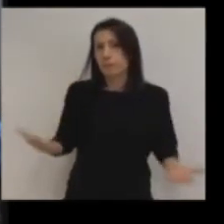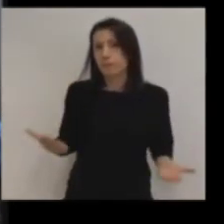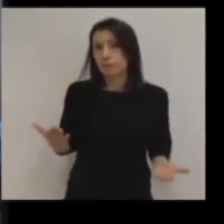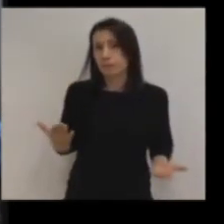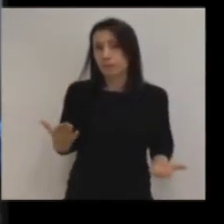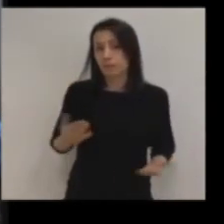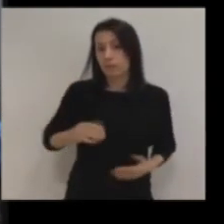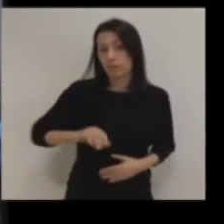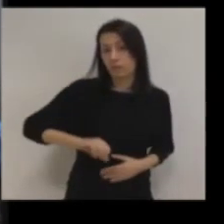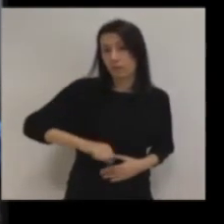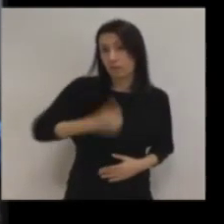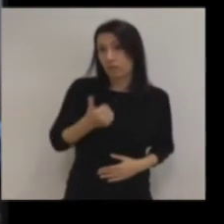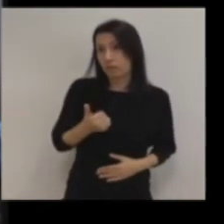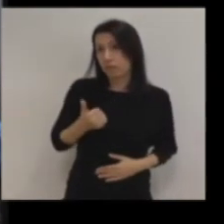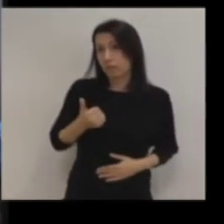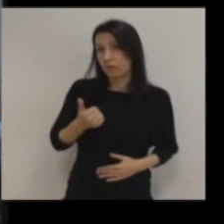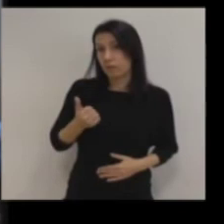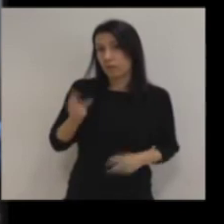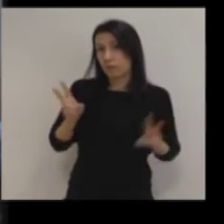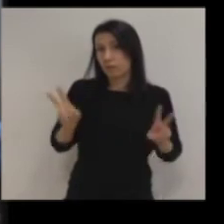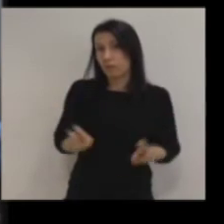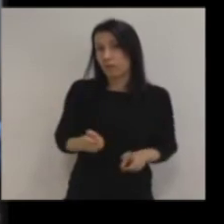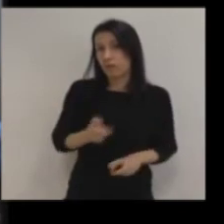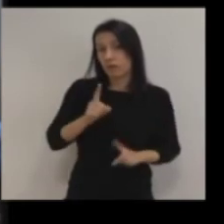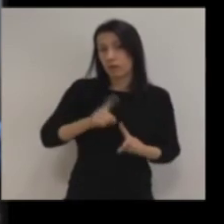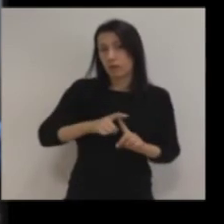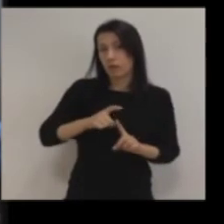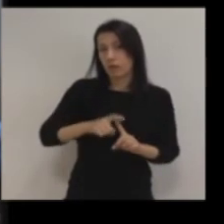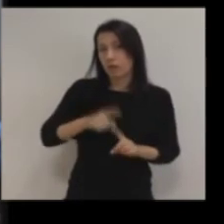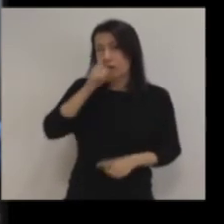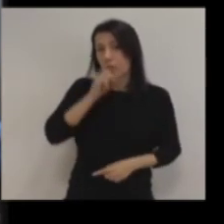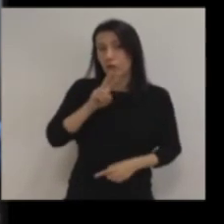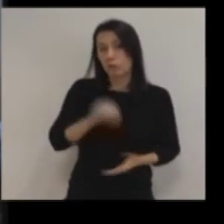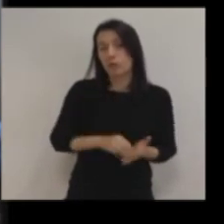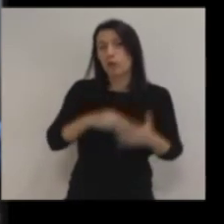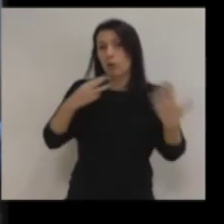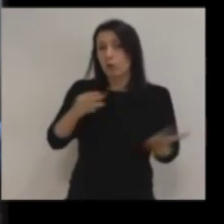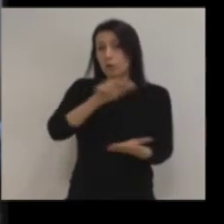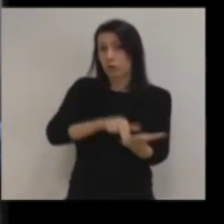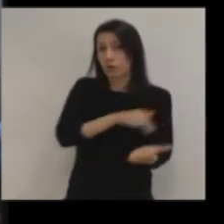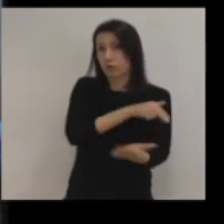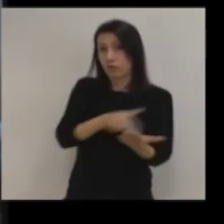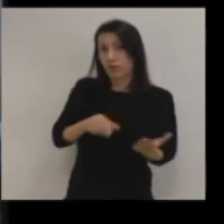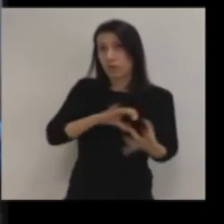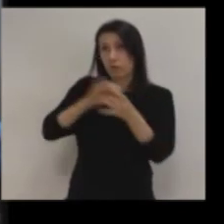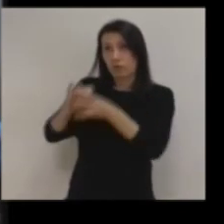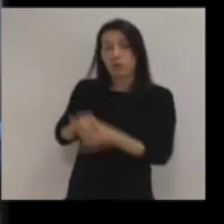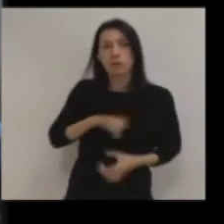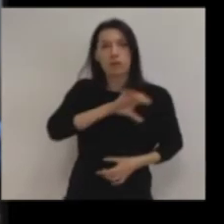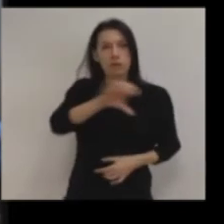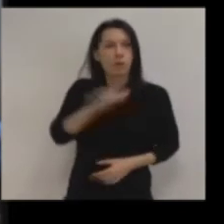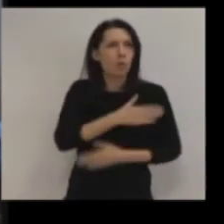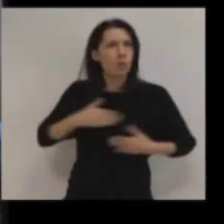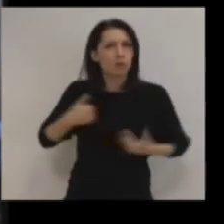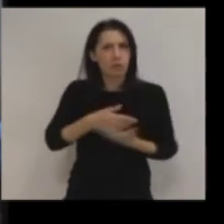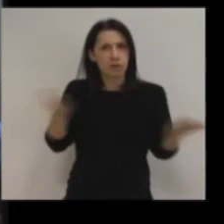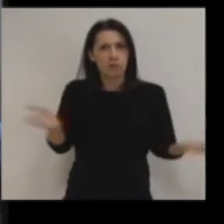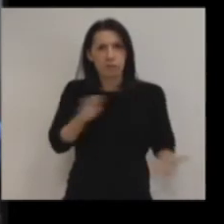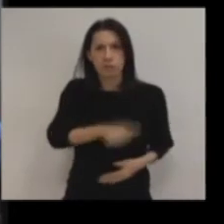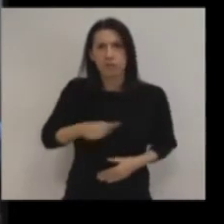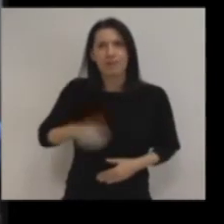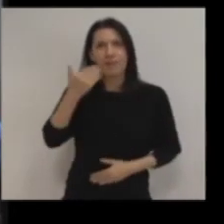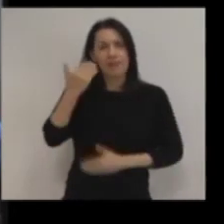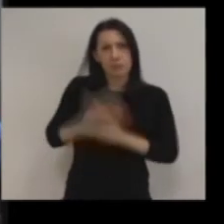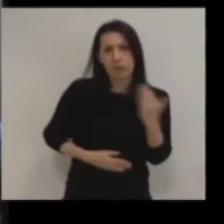está vigente en España, desde mayo del 2008, la Convención de Derechos de las Personas con Discapacidad de Naciones Unidas, cualquier persona, tenga la limitación,